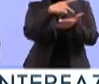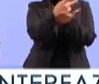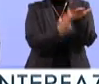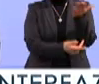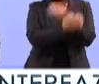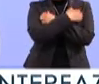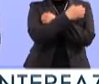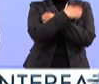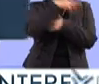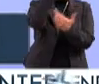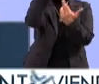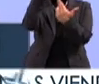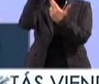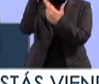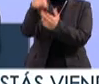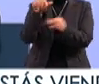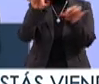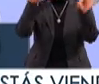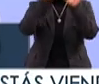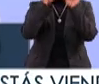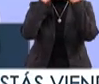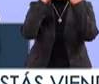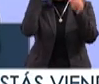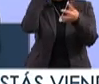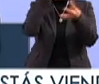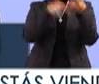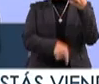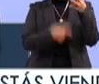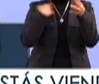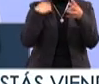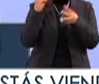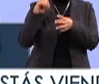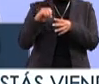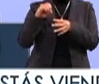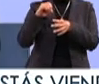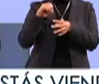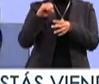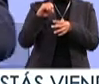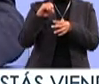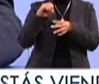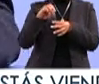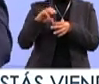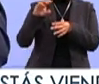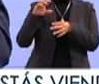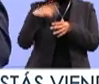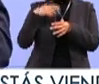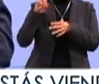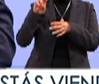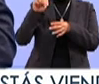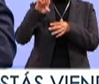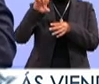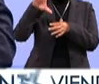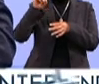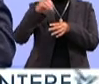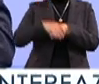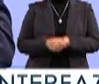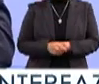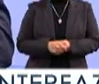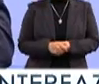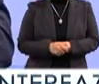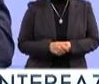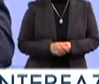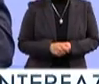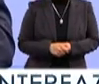programas educativos regionales es uno de los principales objetivos de la Organización de Estados Iberoamericanos para la Educación, la Ciencia y la Cultura.